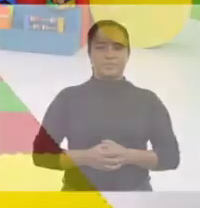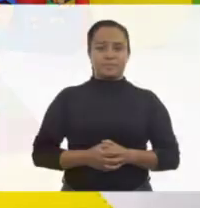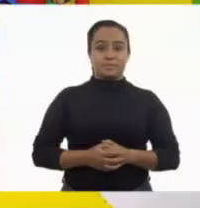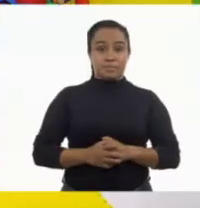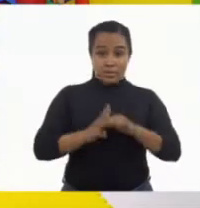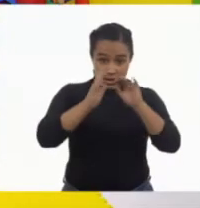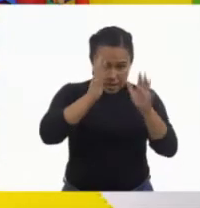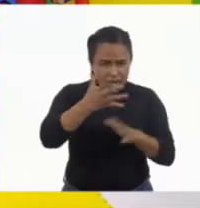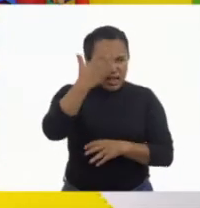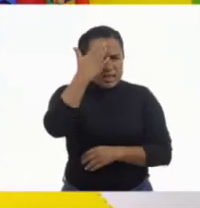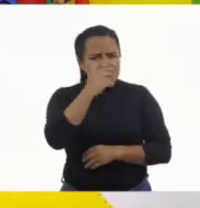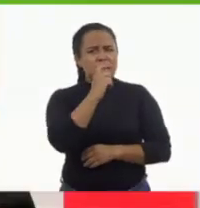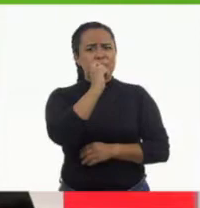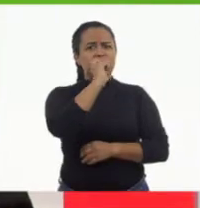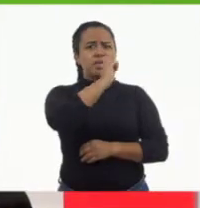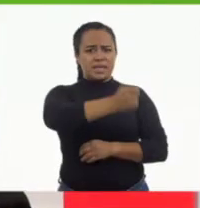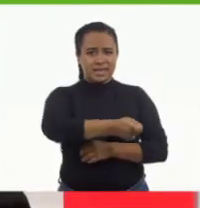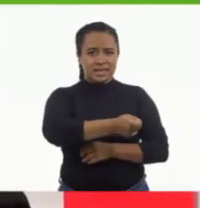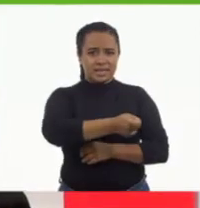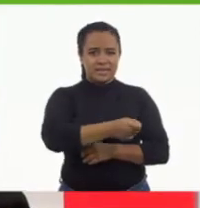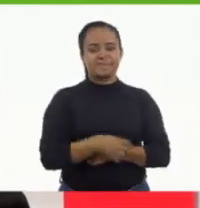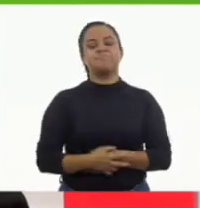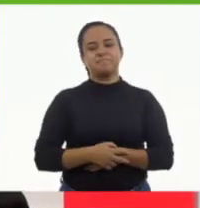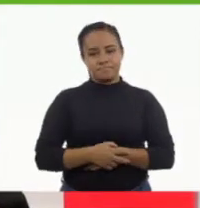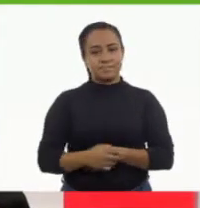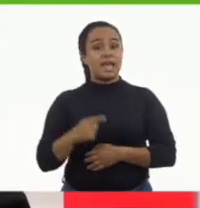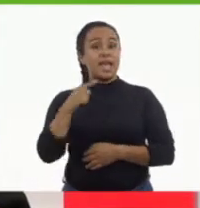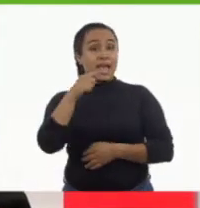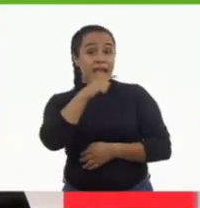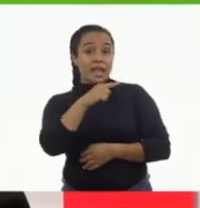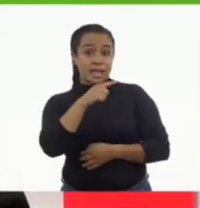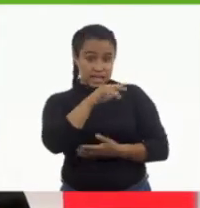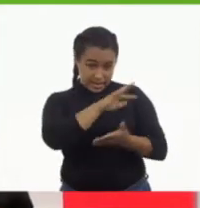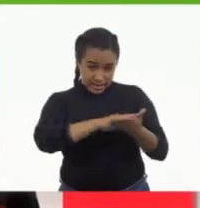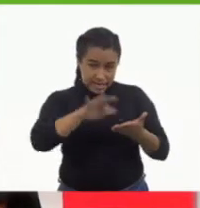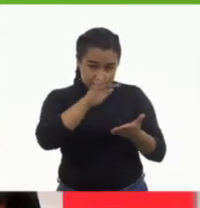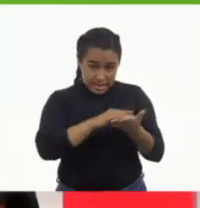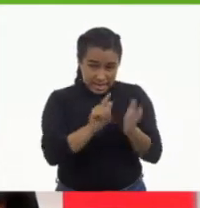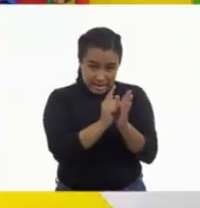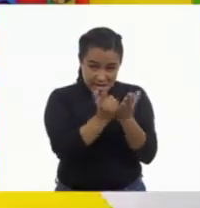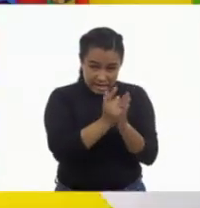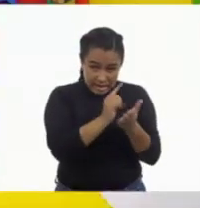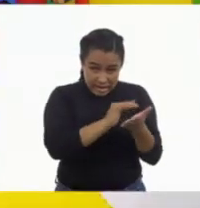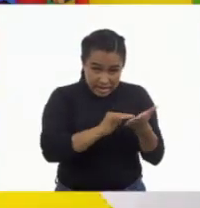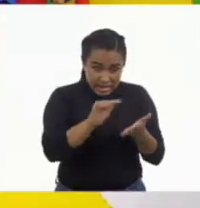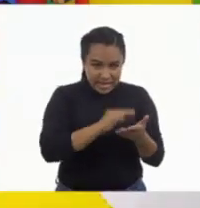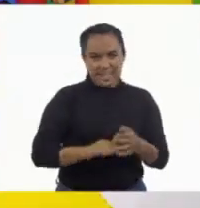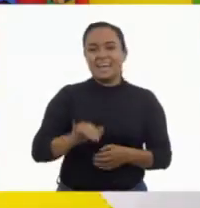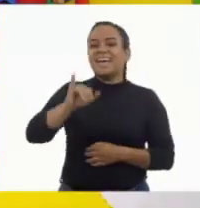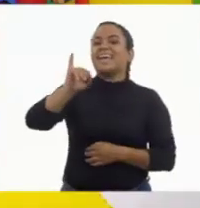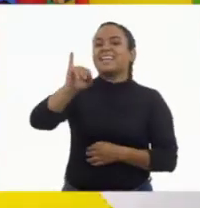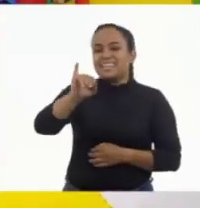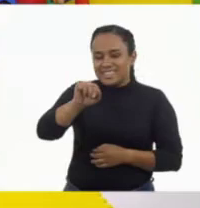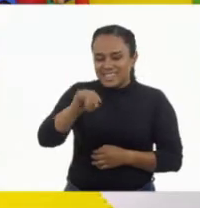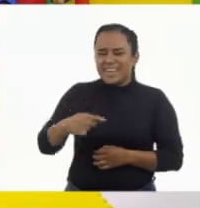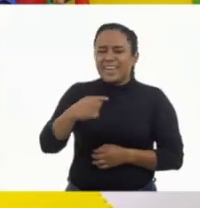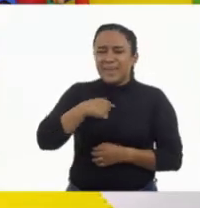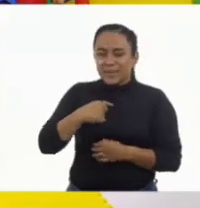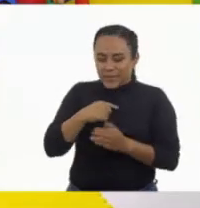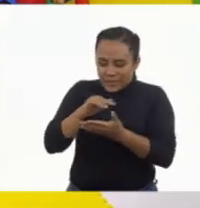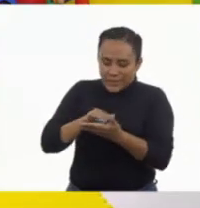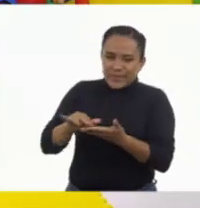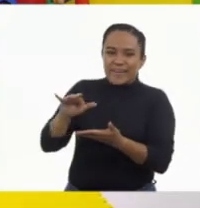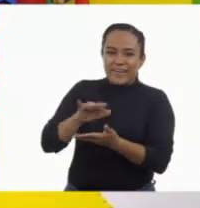¿Ya saben de qué se trata? Sohar, ¿estás leyendo un libro? Así es, estaba